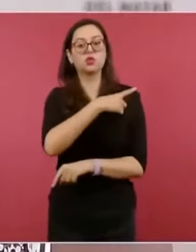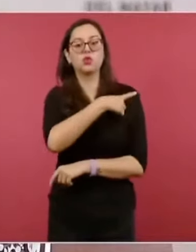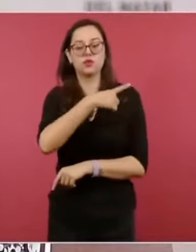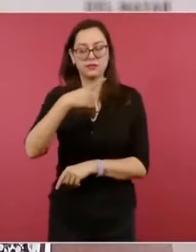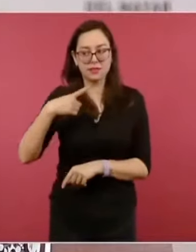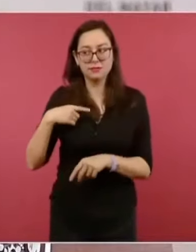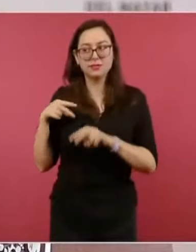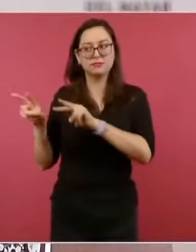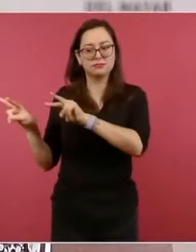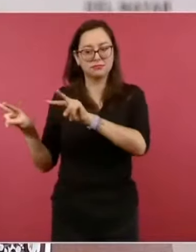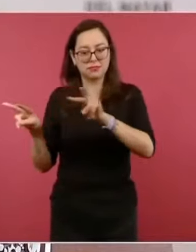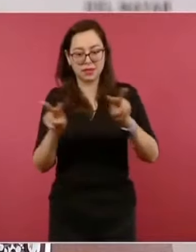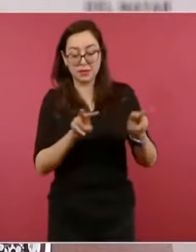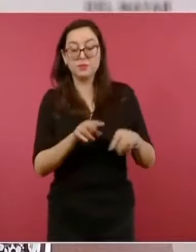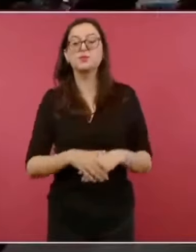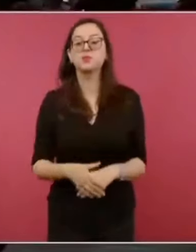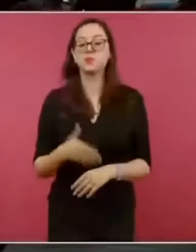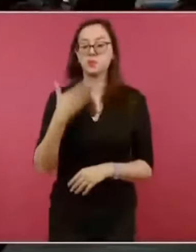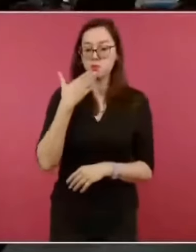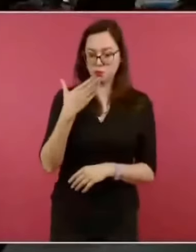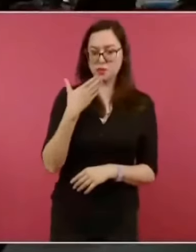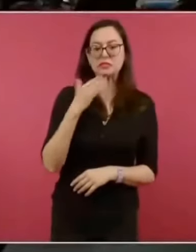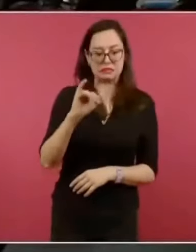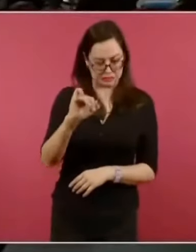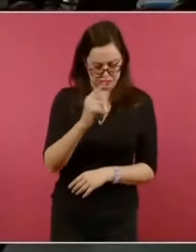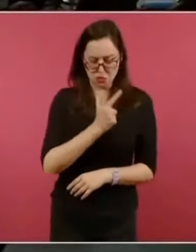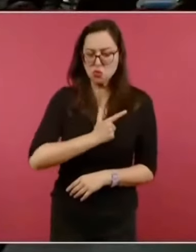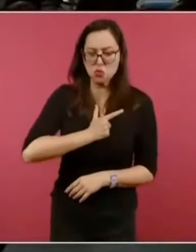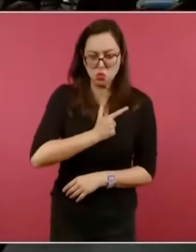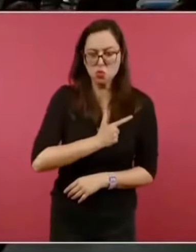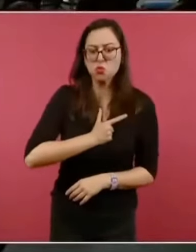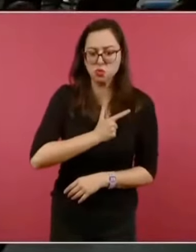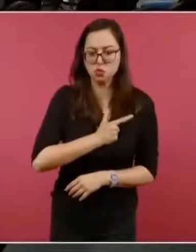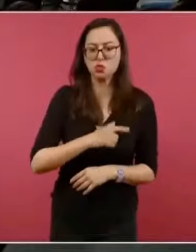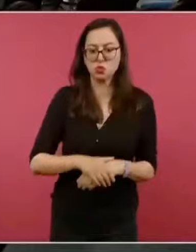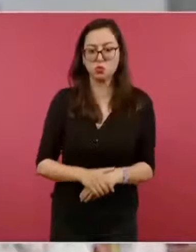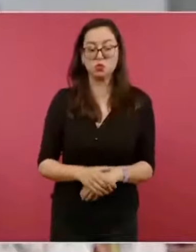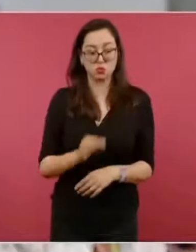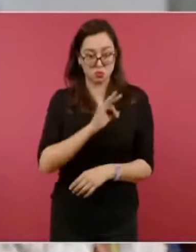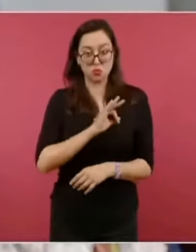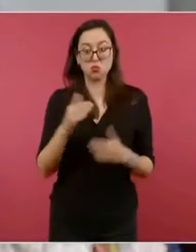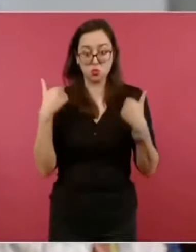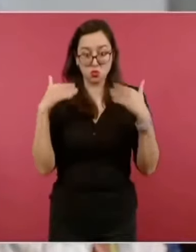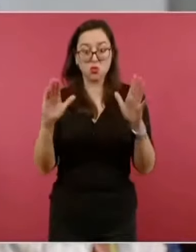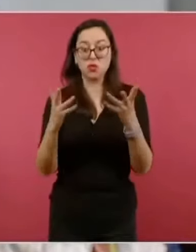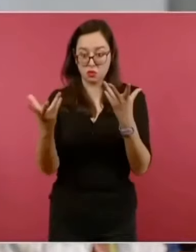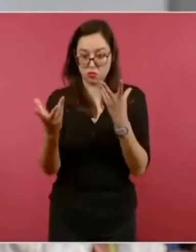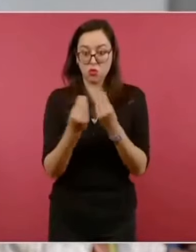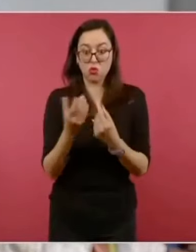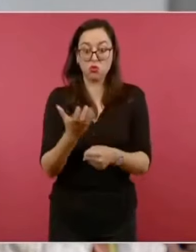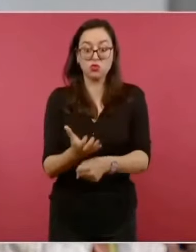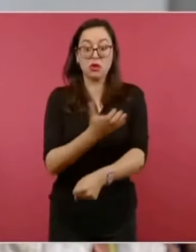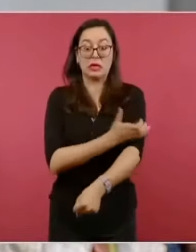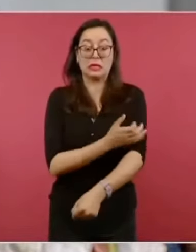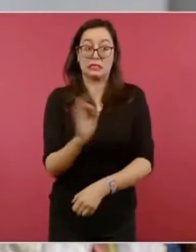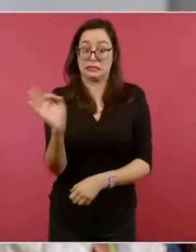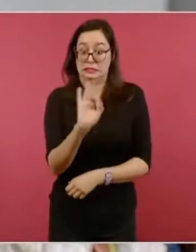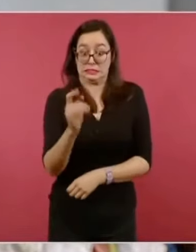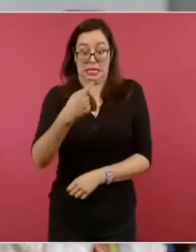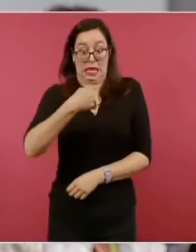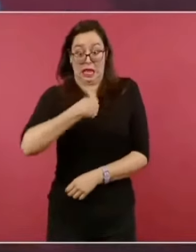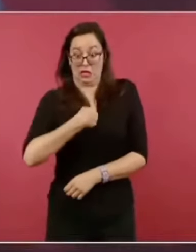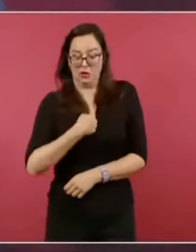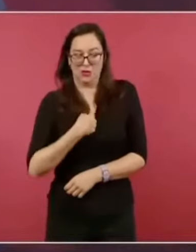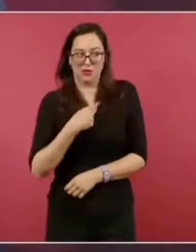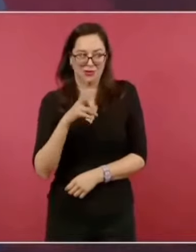contexto Pues bien señor presidente le tomo la palabra Me encantaría que que usted me acompañara y pod cifras